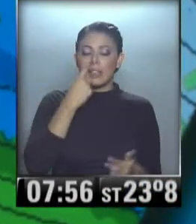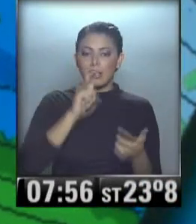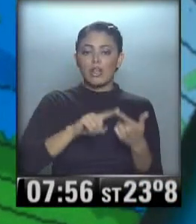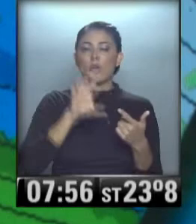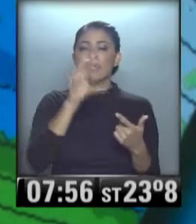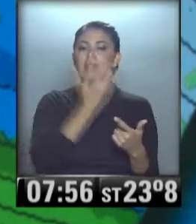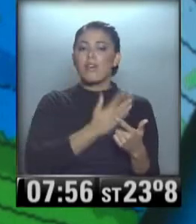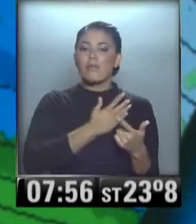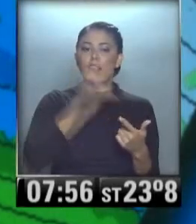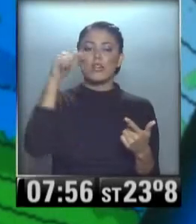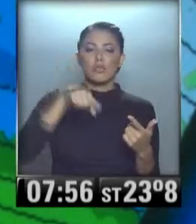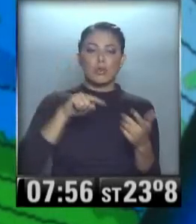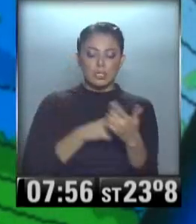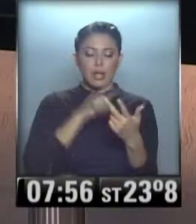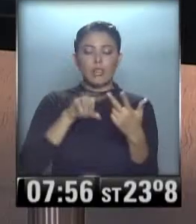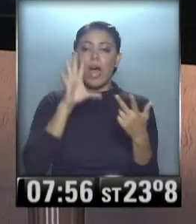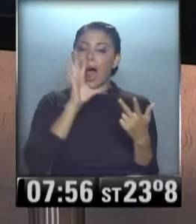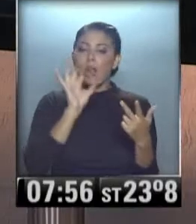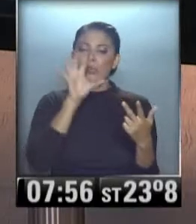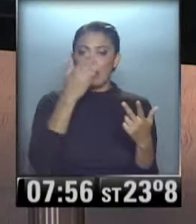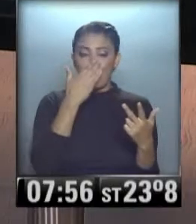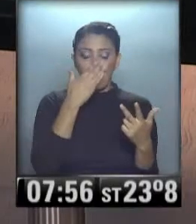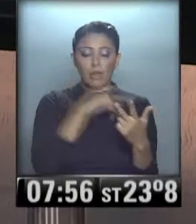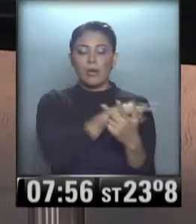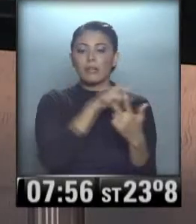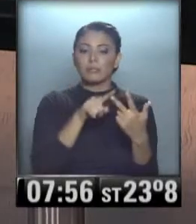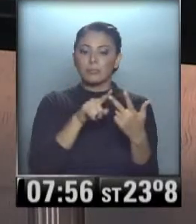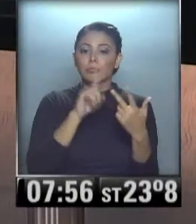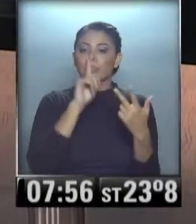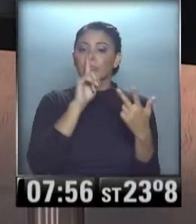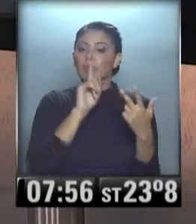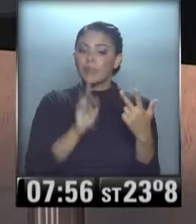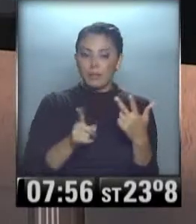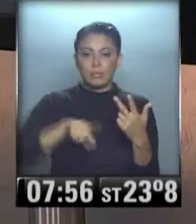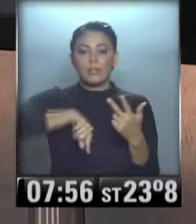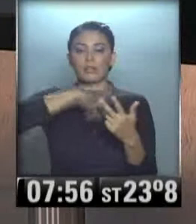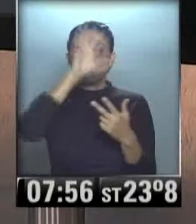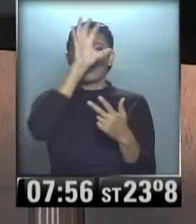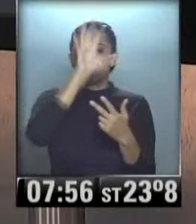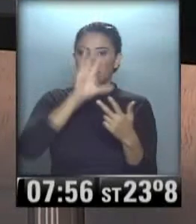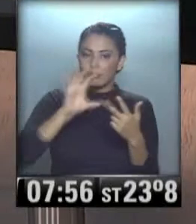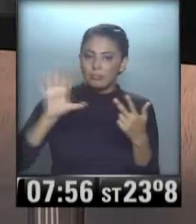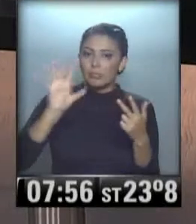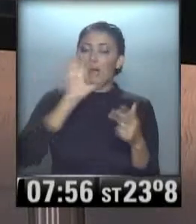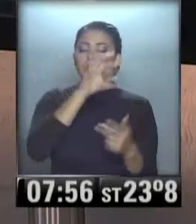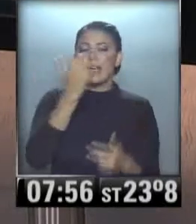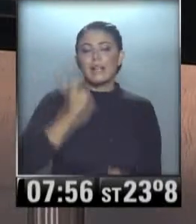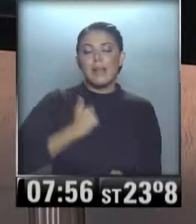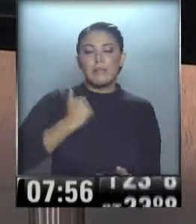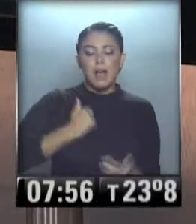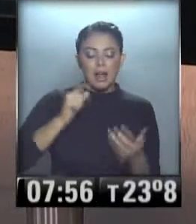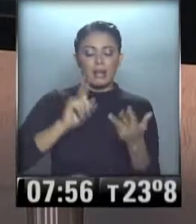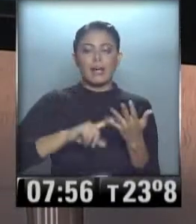Santa Fe, algo en Córdoba, en el este del noroeste, también en el este de Catamarca, La Rioja,